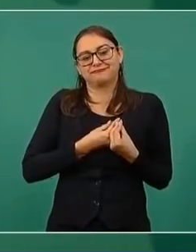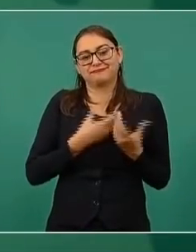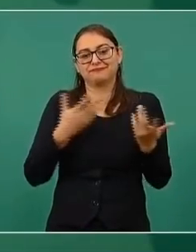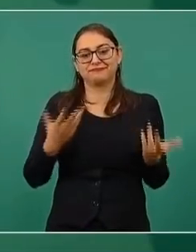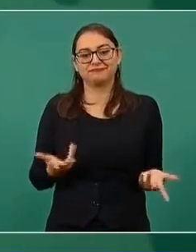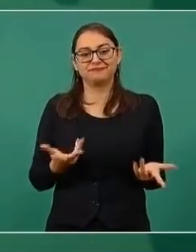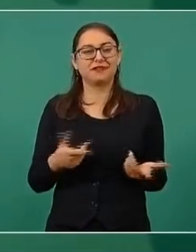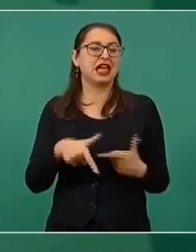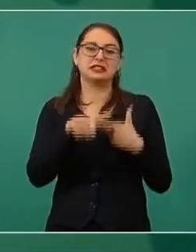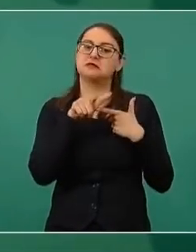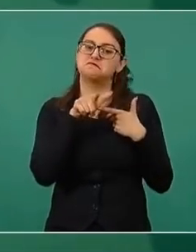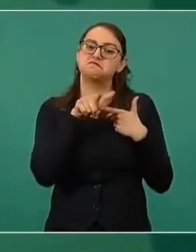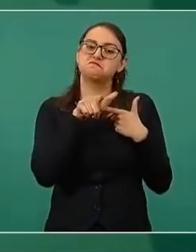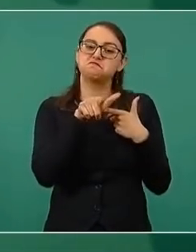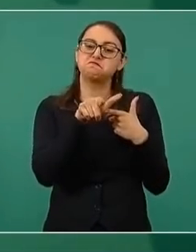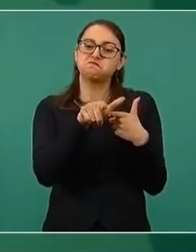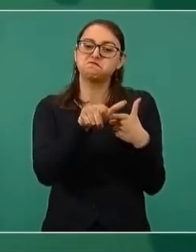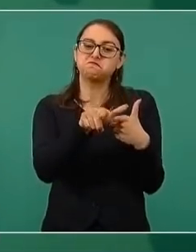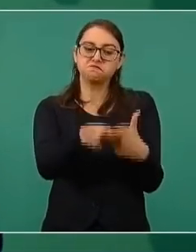no solo